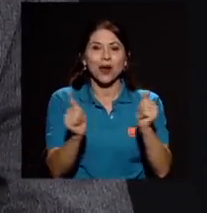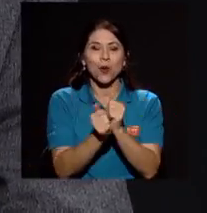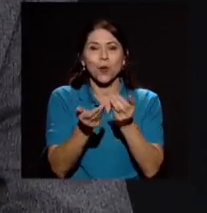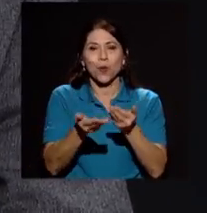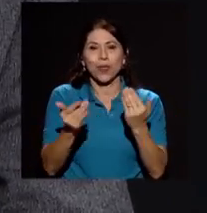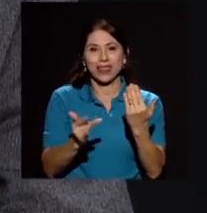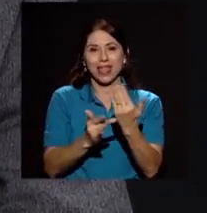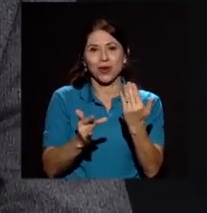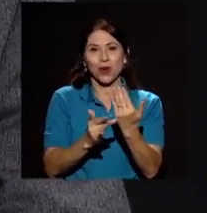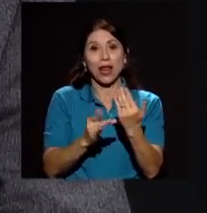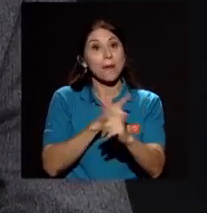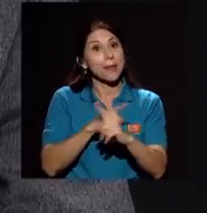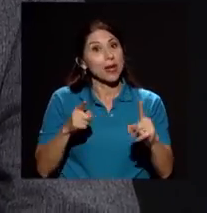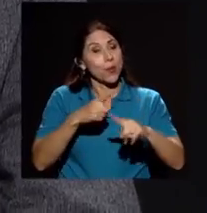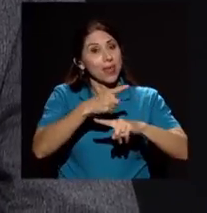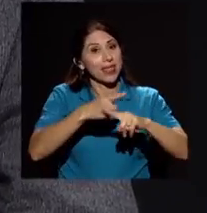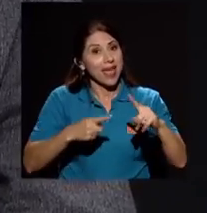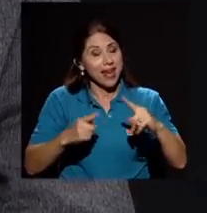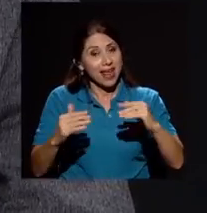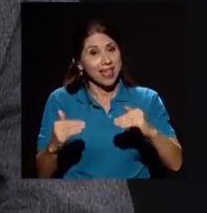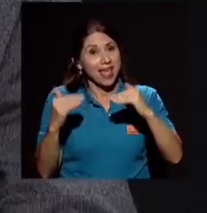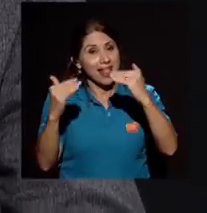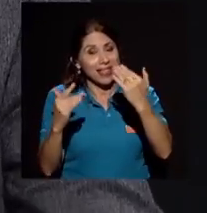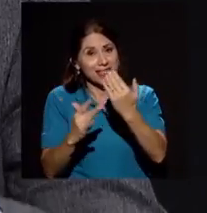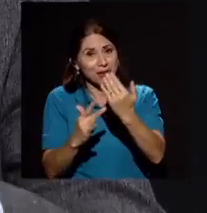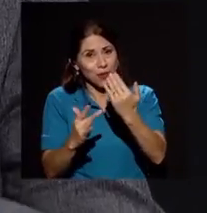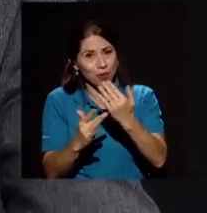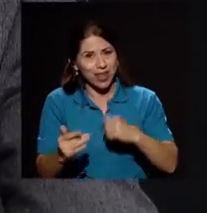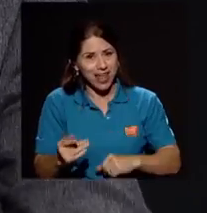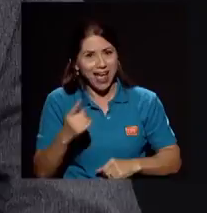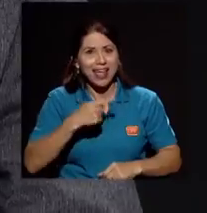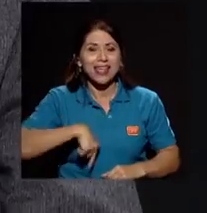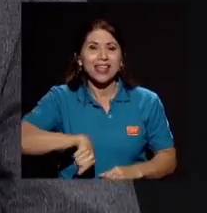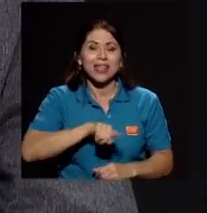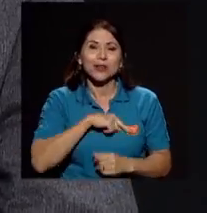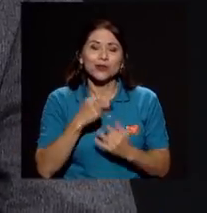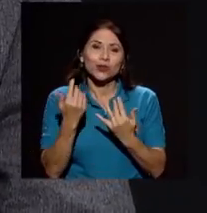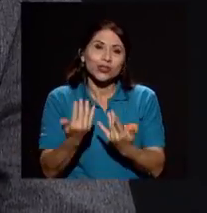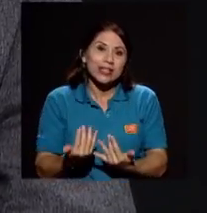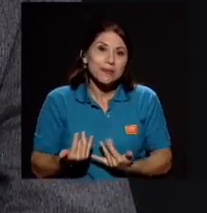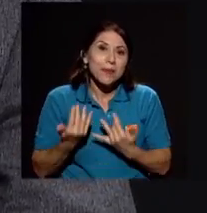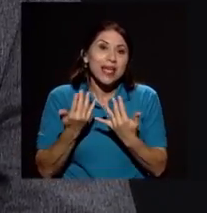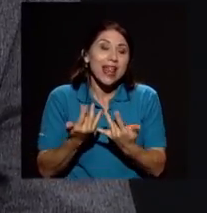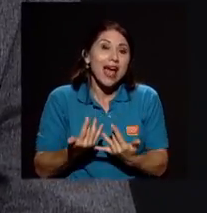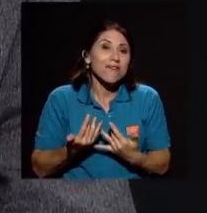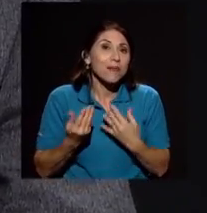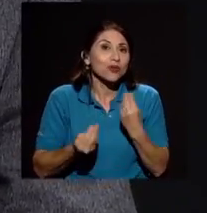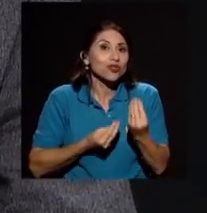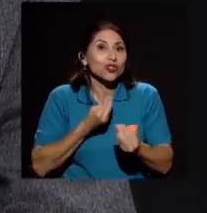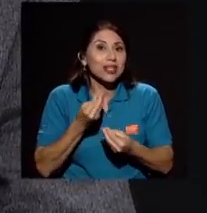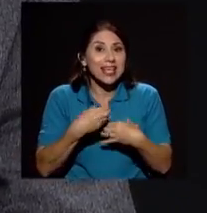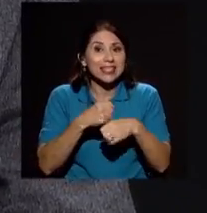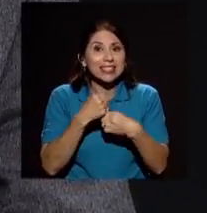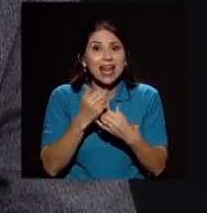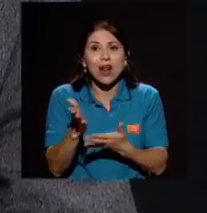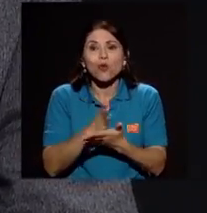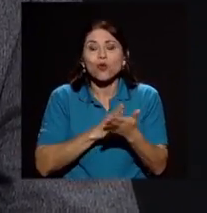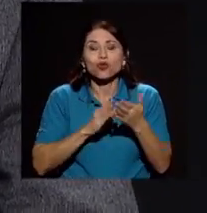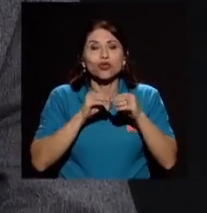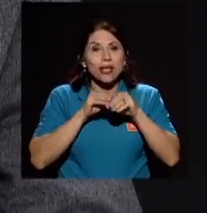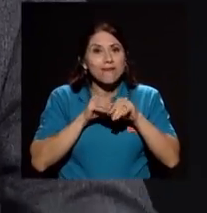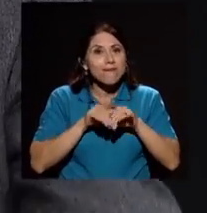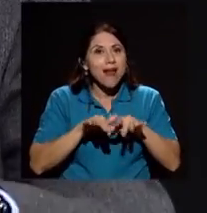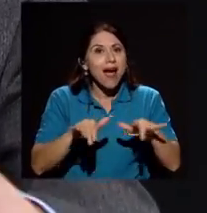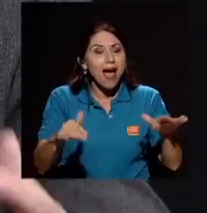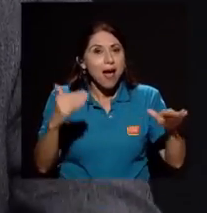de mediana y alta tecnología que esperábamos nosotros y generara cierto derrame de conocimiento